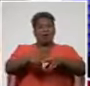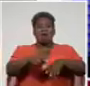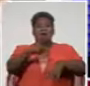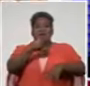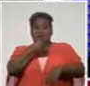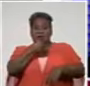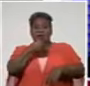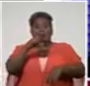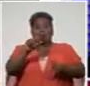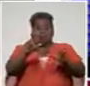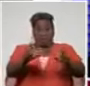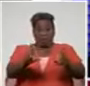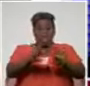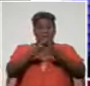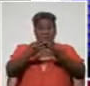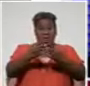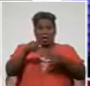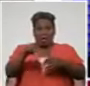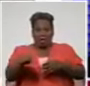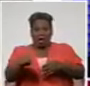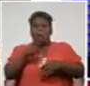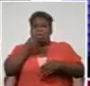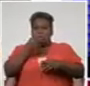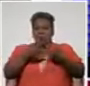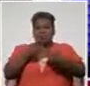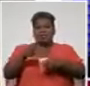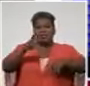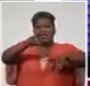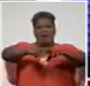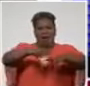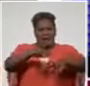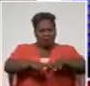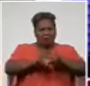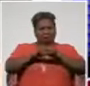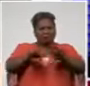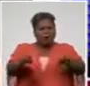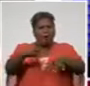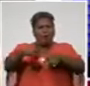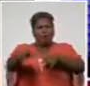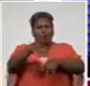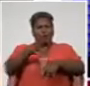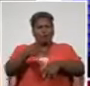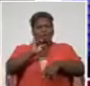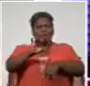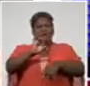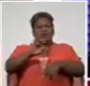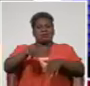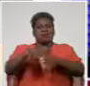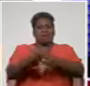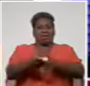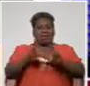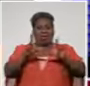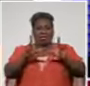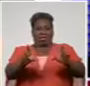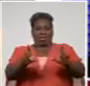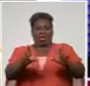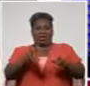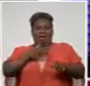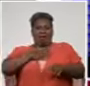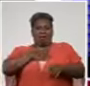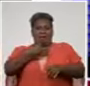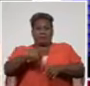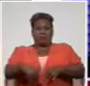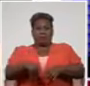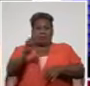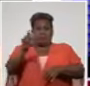sí era familiar, y dijimos, vamos a implementar una tarjeta similar a esta que nos permita en esos 15 días dar respuesta a las personas que no tienen direcciones